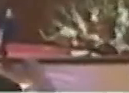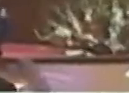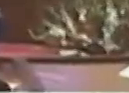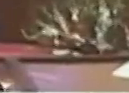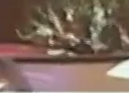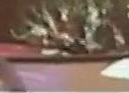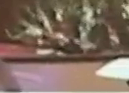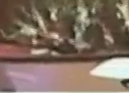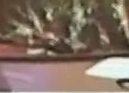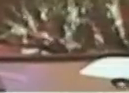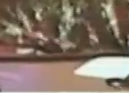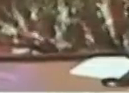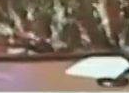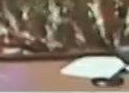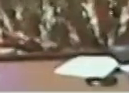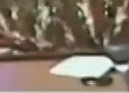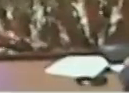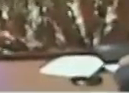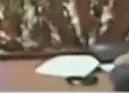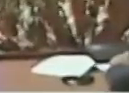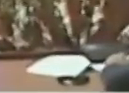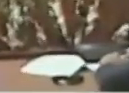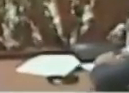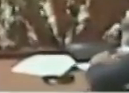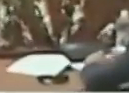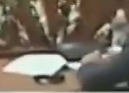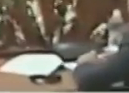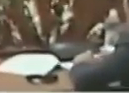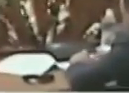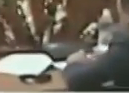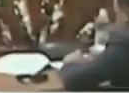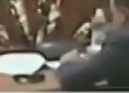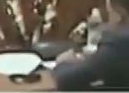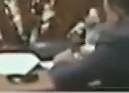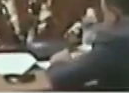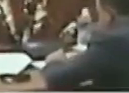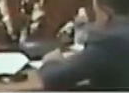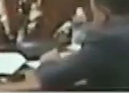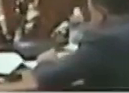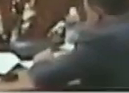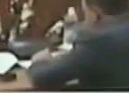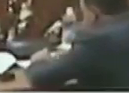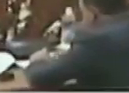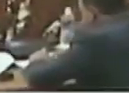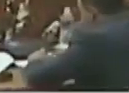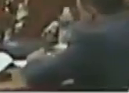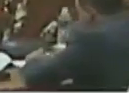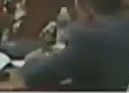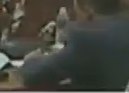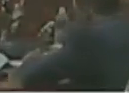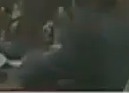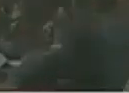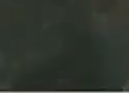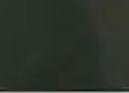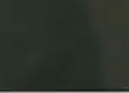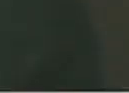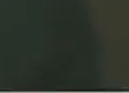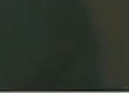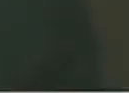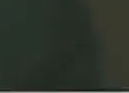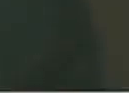la historia. En medio del peor vendaval que haya enfrentado el mundo, ALBA TCP no perdió el